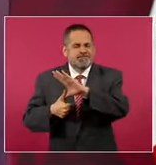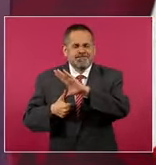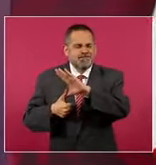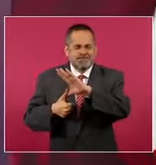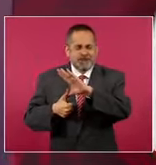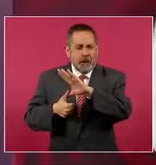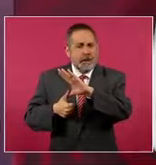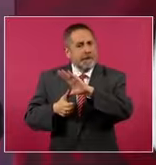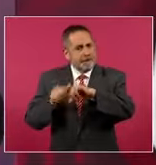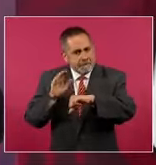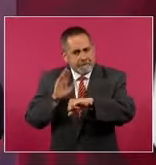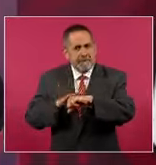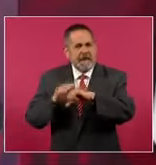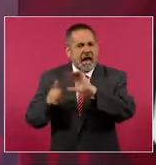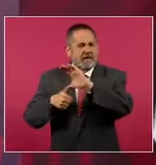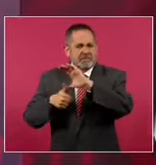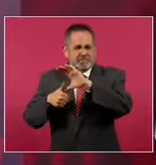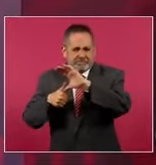sino